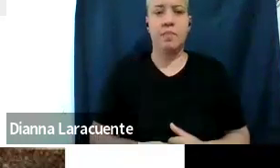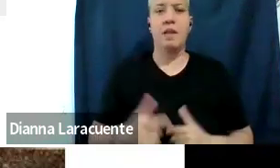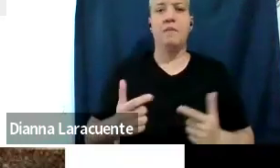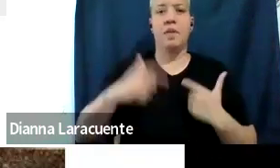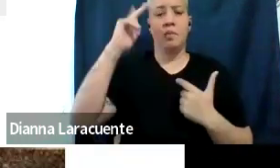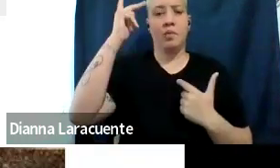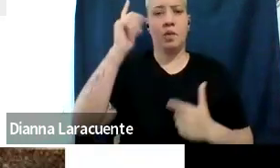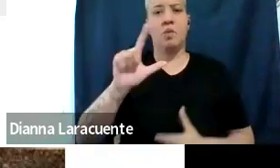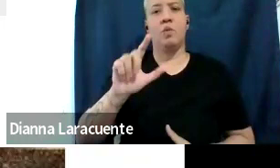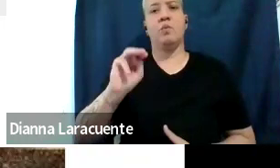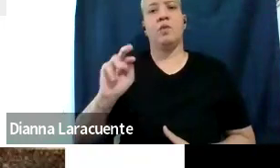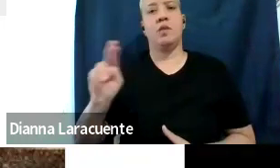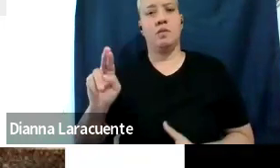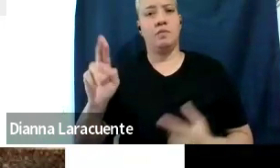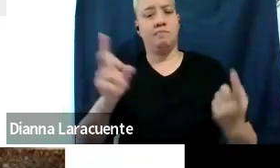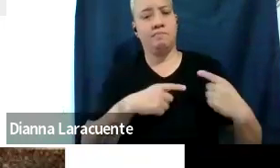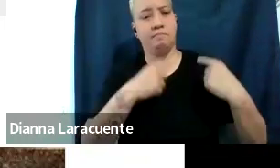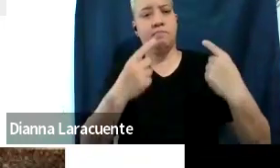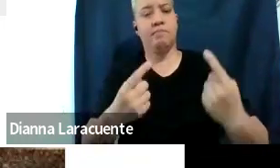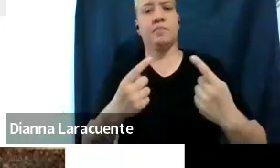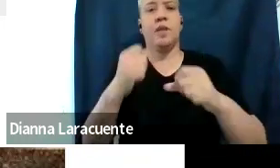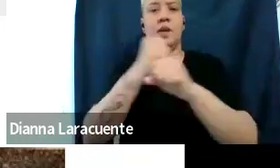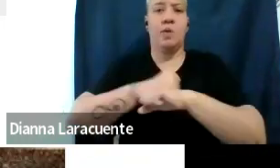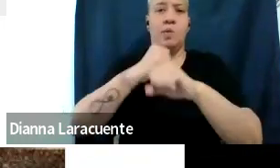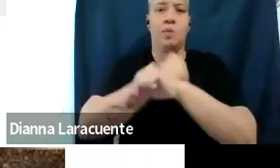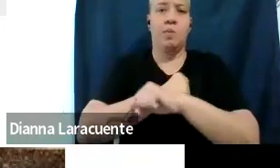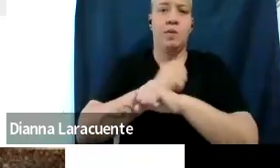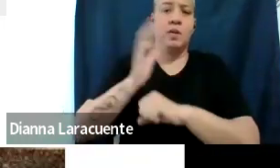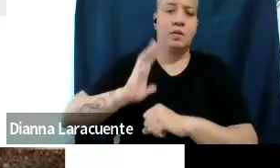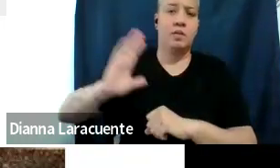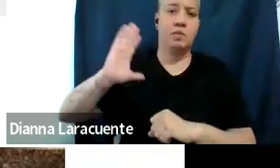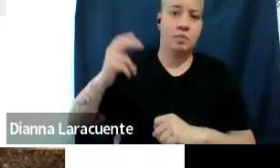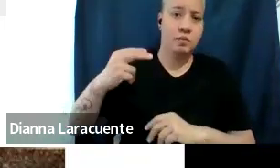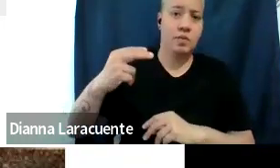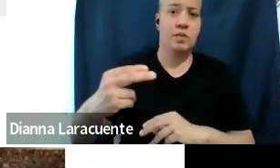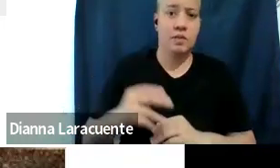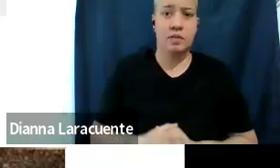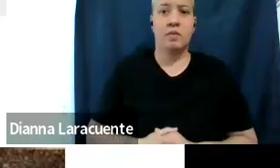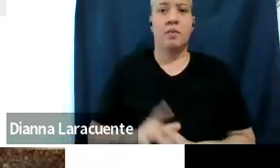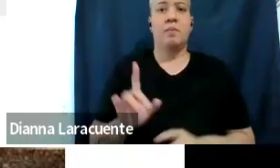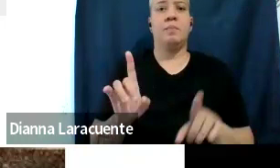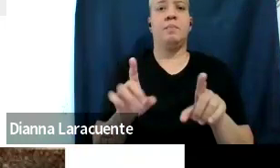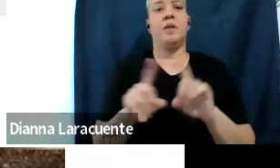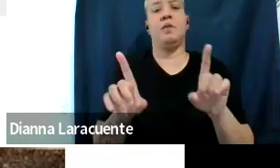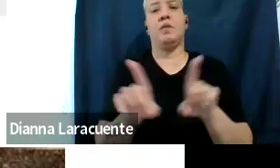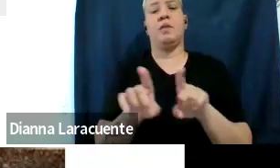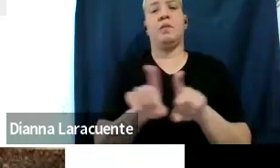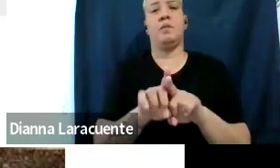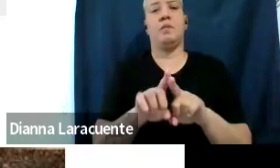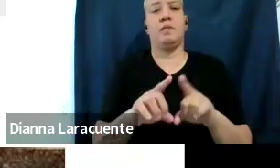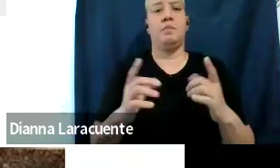Rivera fue desde entonces vida de combate sin tregua y sin cuartel, pero también de triunfo. No